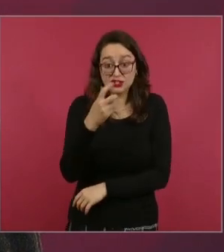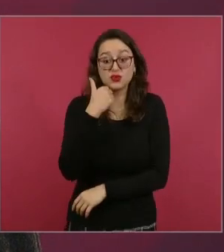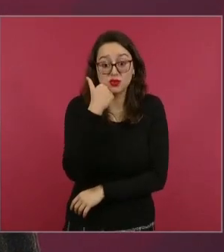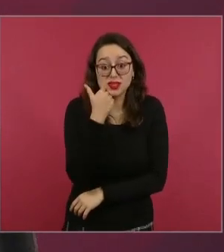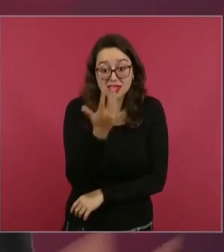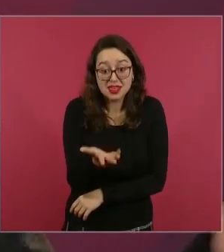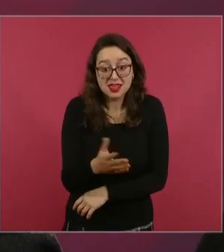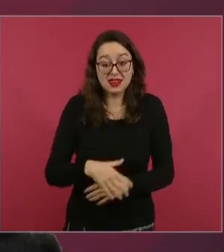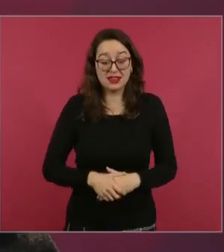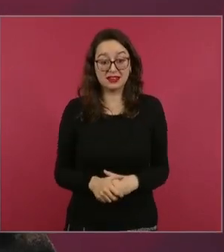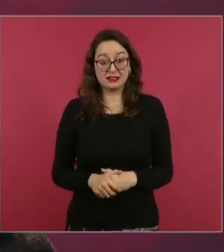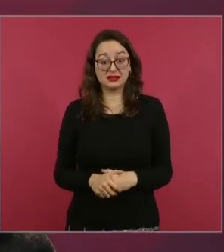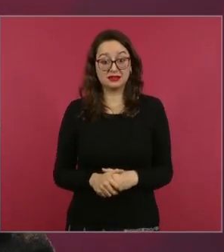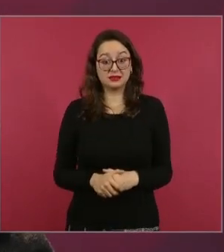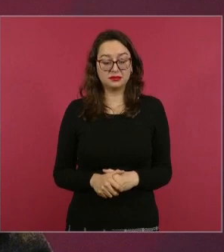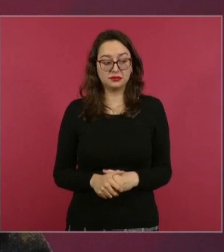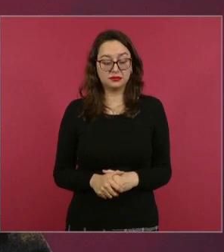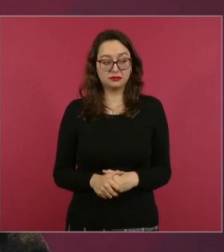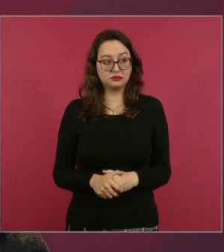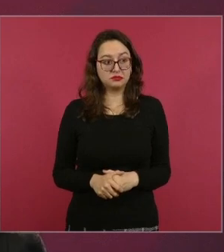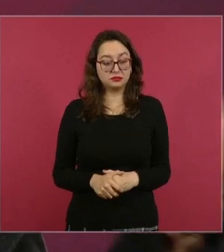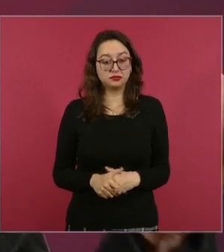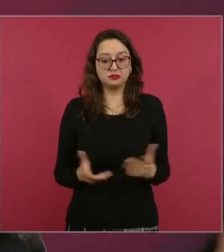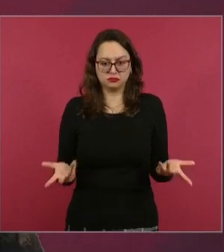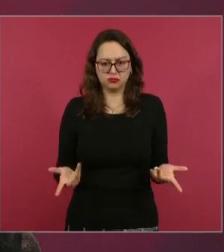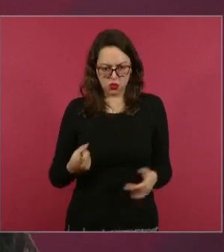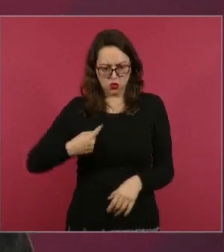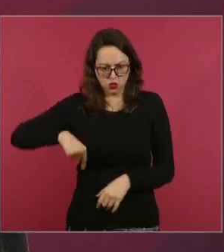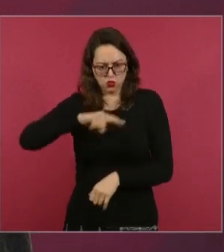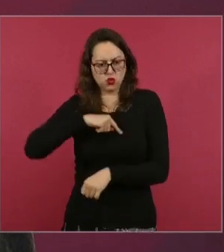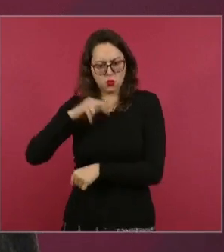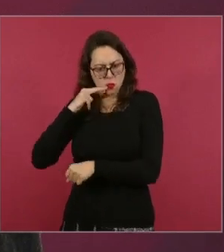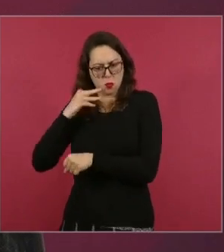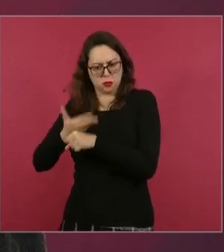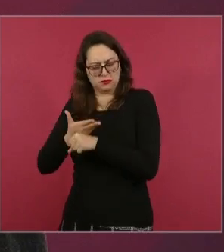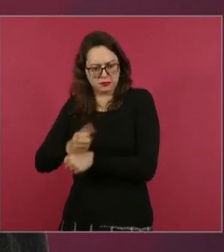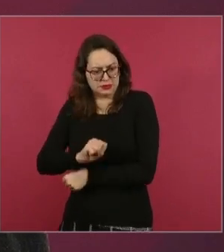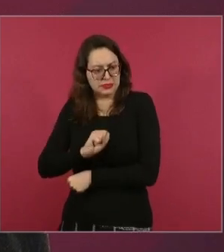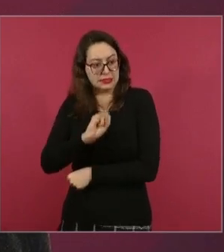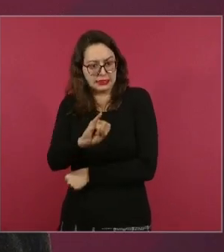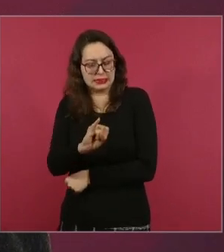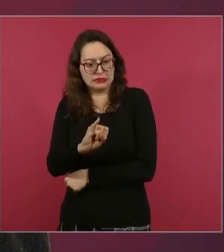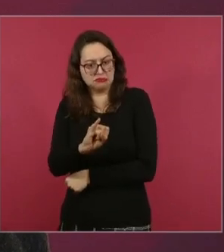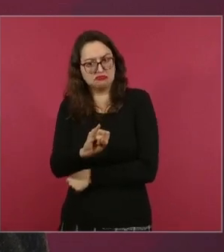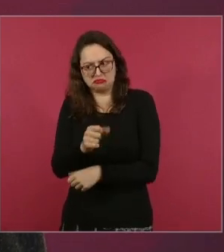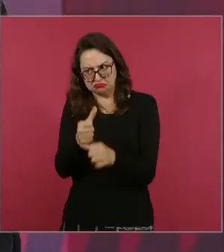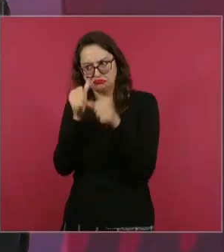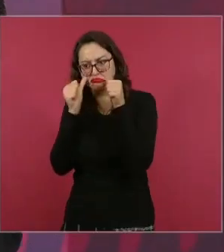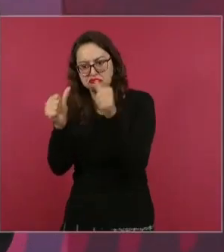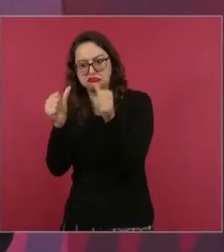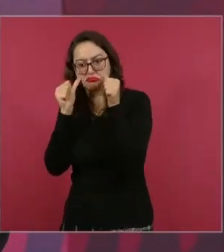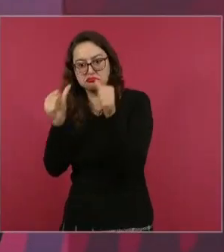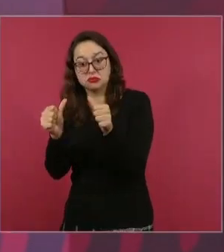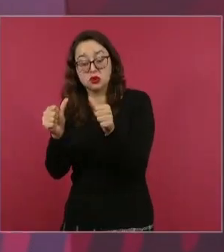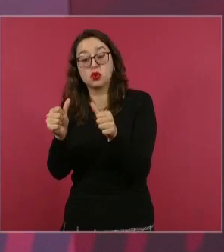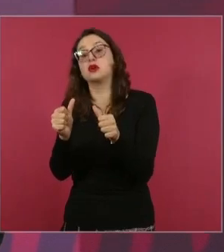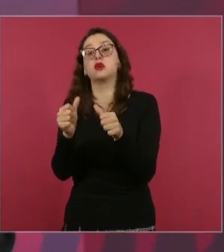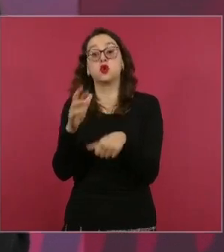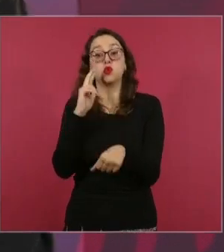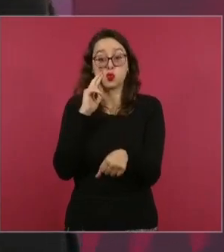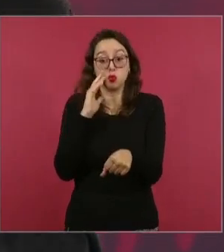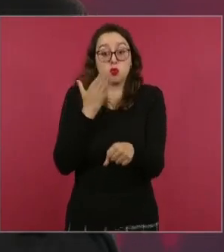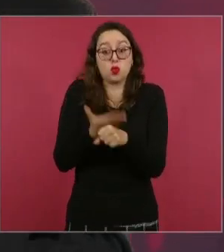y claro Somos responsables y asumimos nuestra responsabilidad pero una cosa es ser